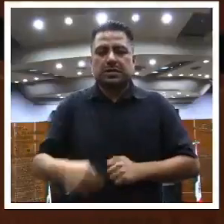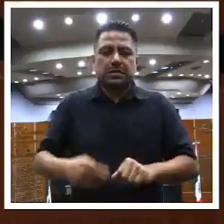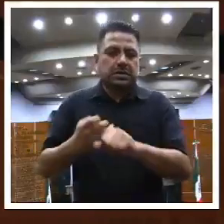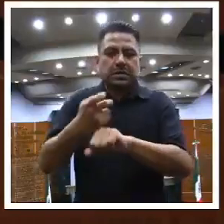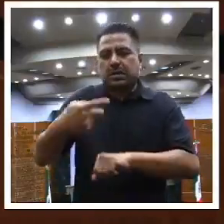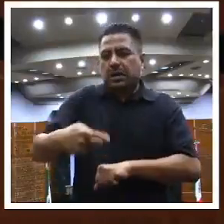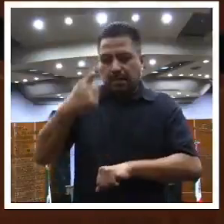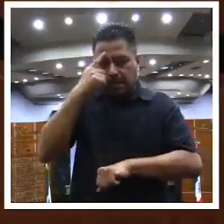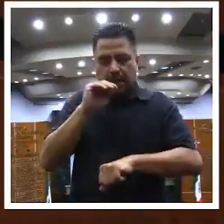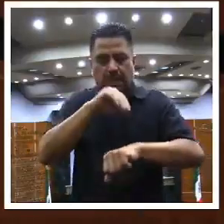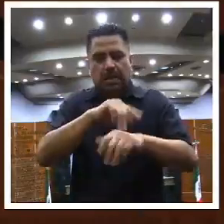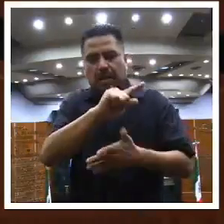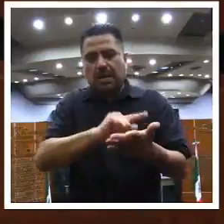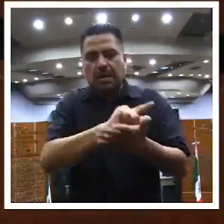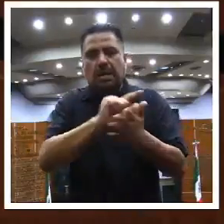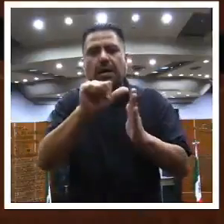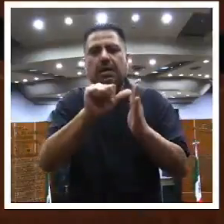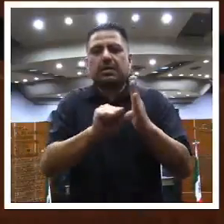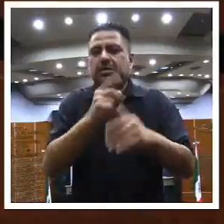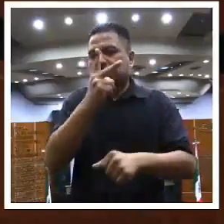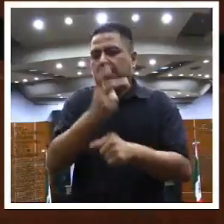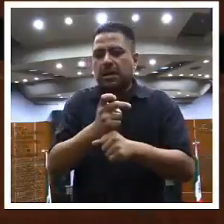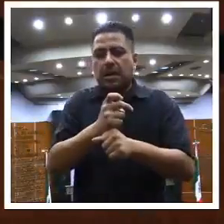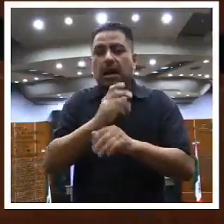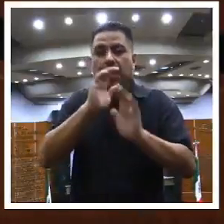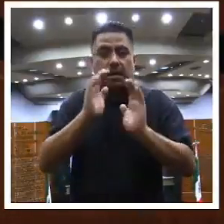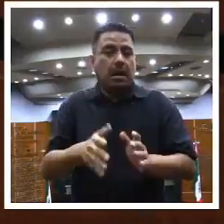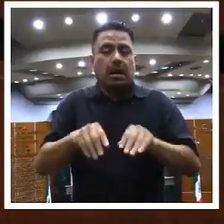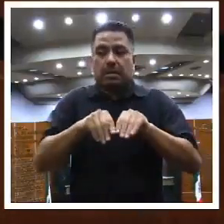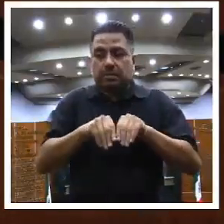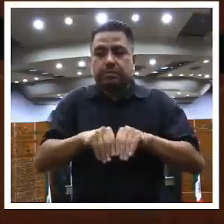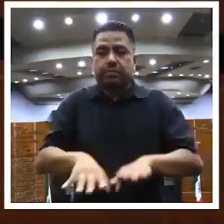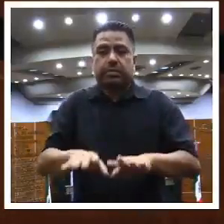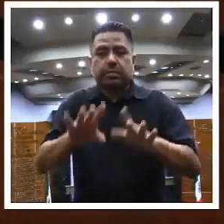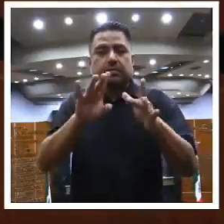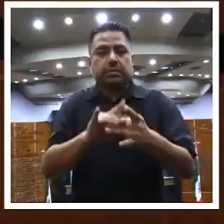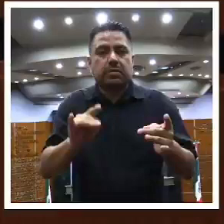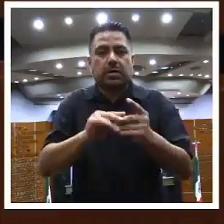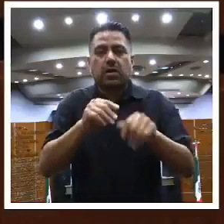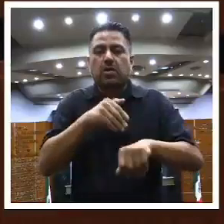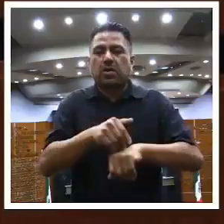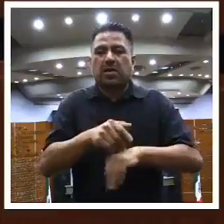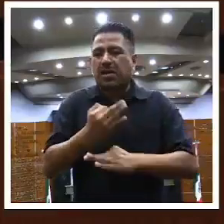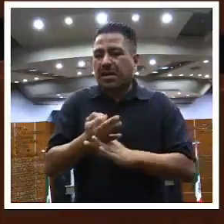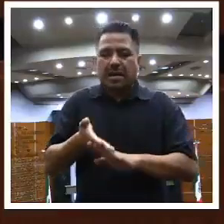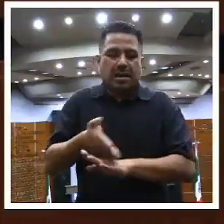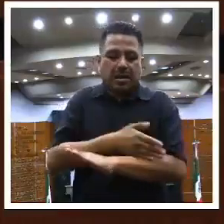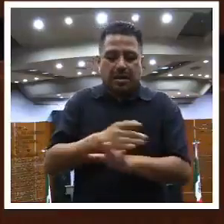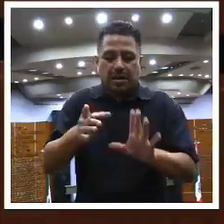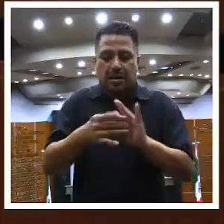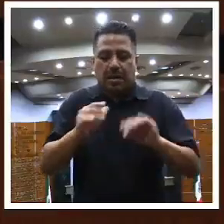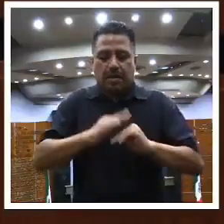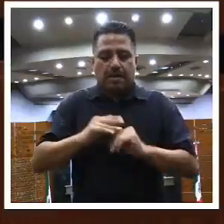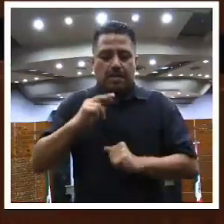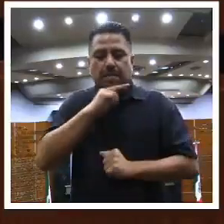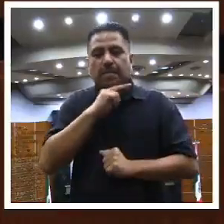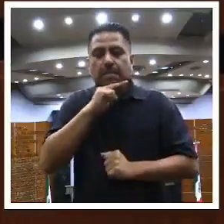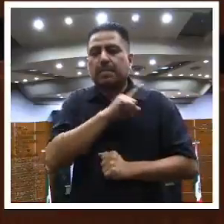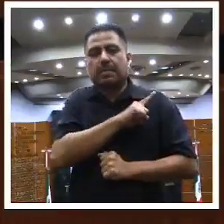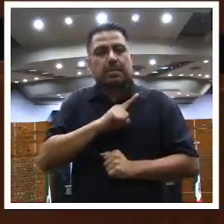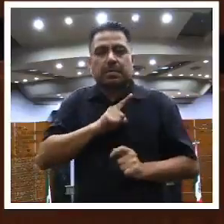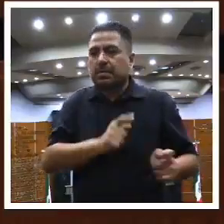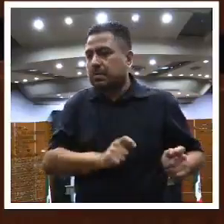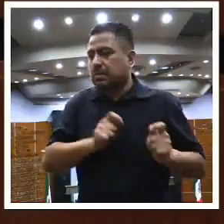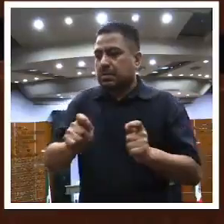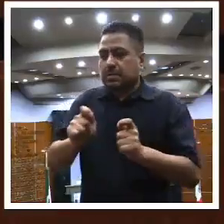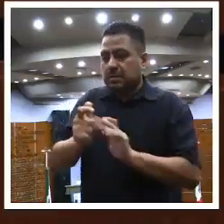efectos conducentes. Artículo segundo, emitida la declaratoria referida en el punto que antecede, de manera inmediata remítase el